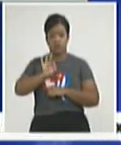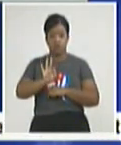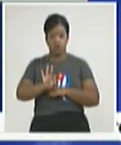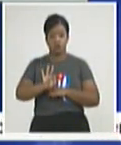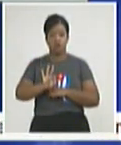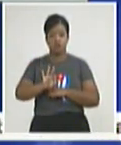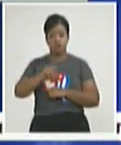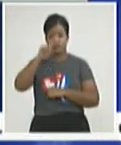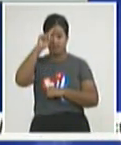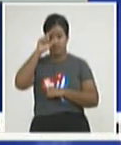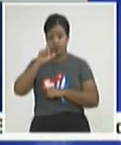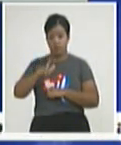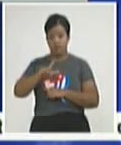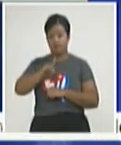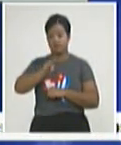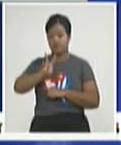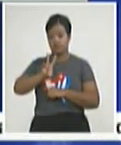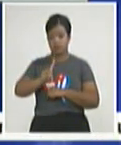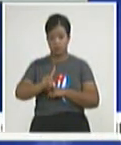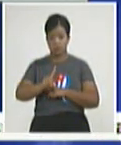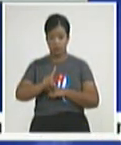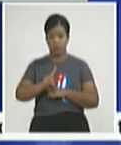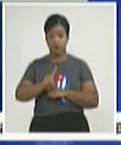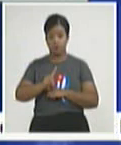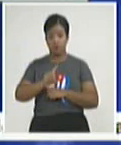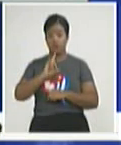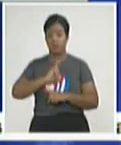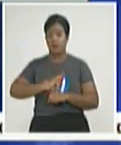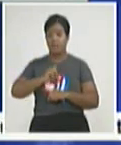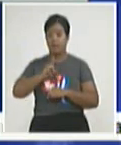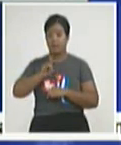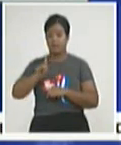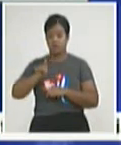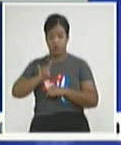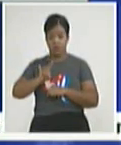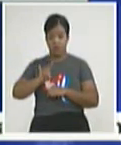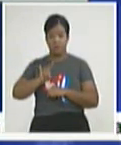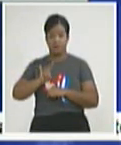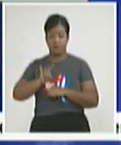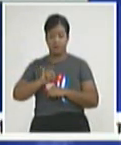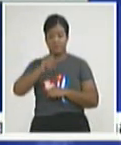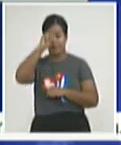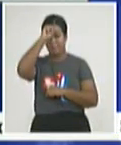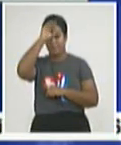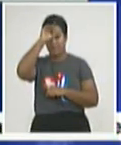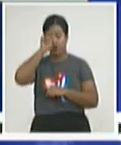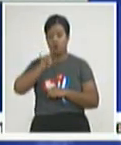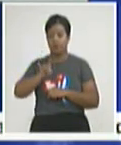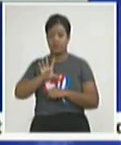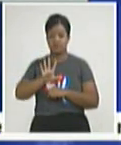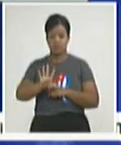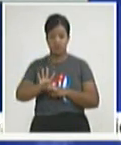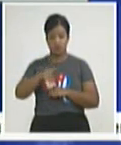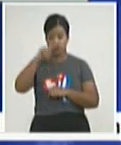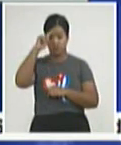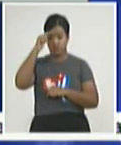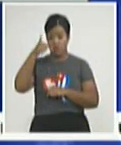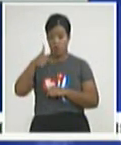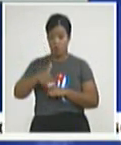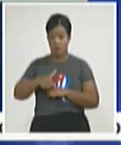Luis 131, La Palma 119, Minas de Matambre 95, San Juan y